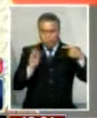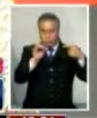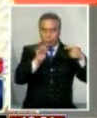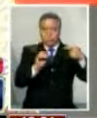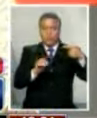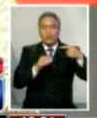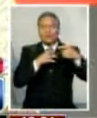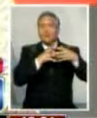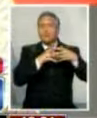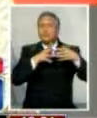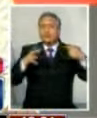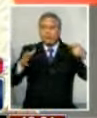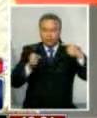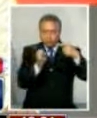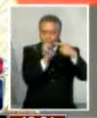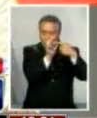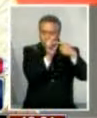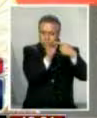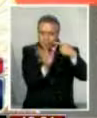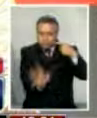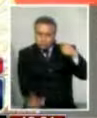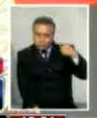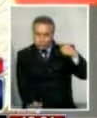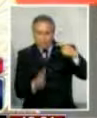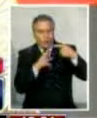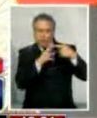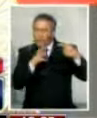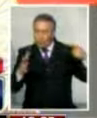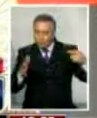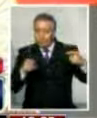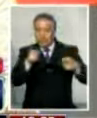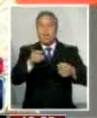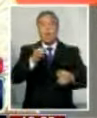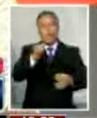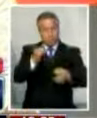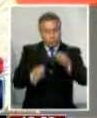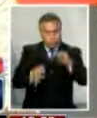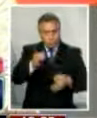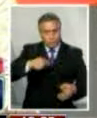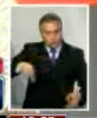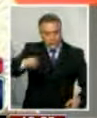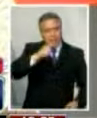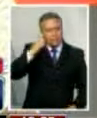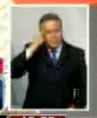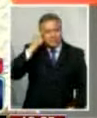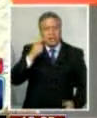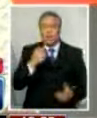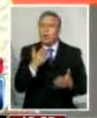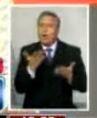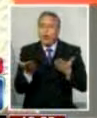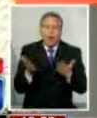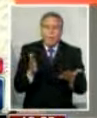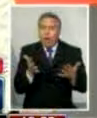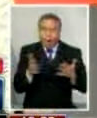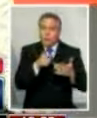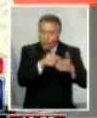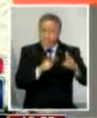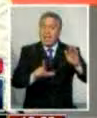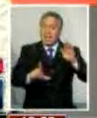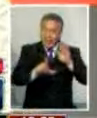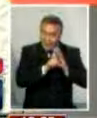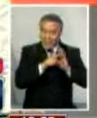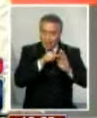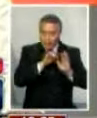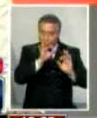amplia. Y la Corte recuerda en los criterios, cuando habla de cómo debería ser una ley o